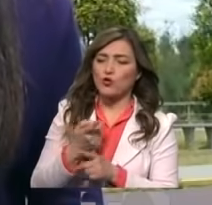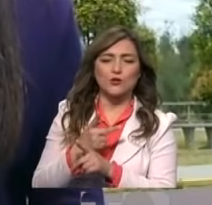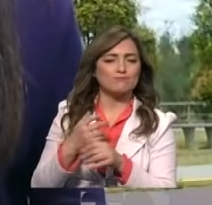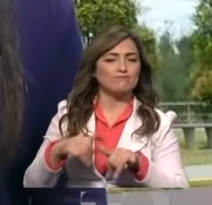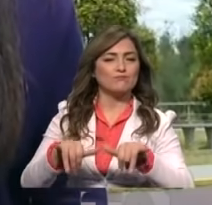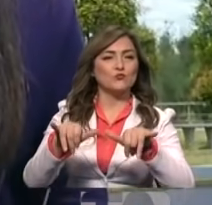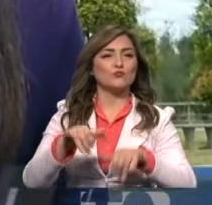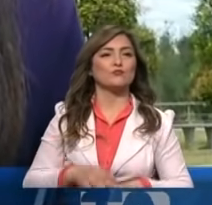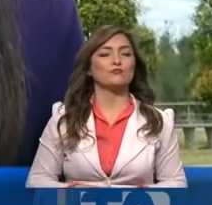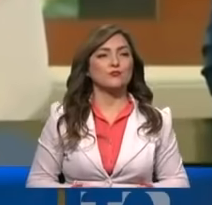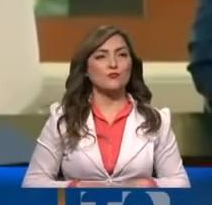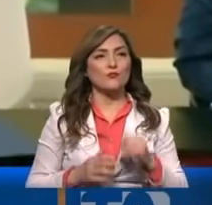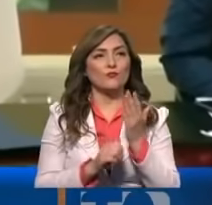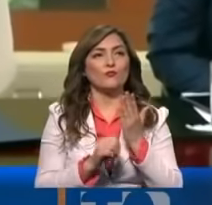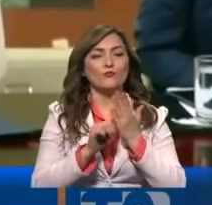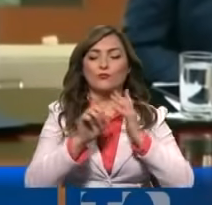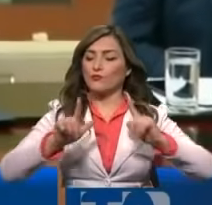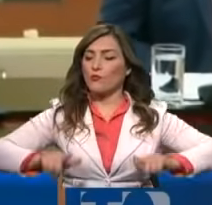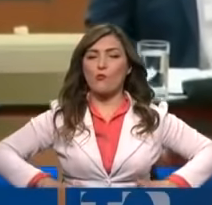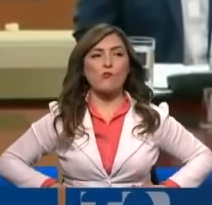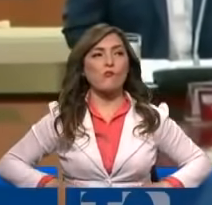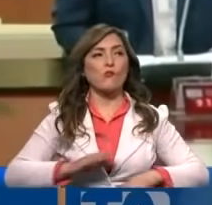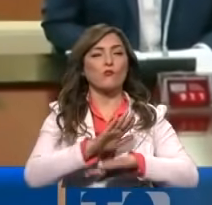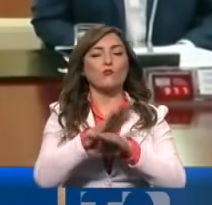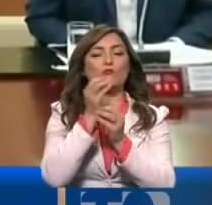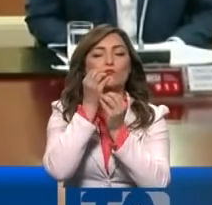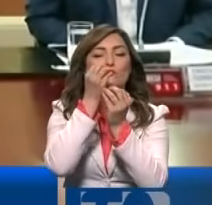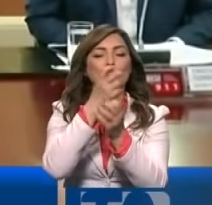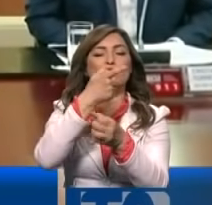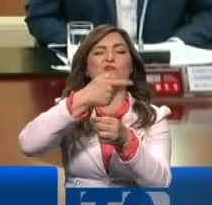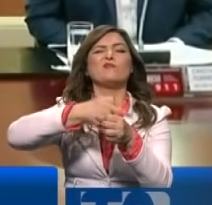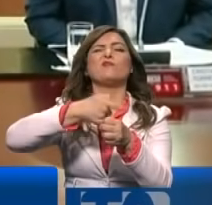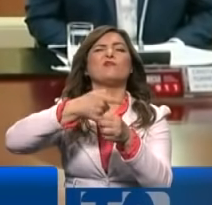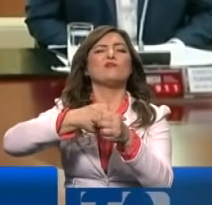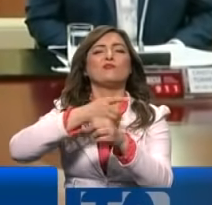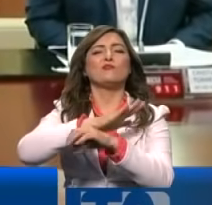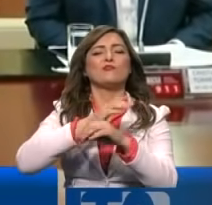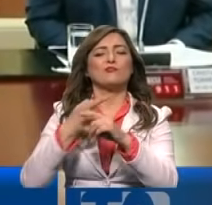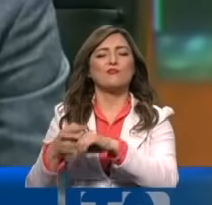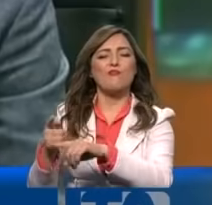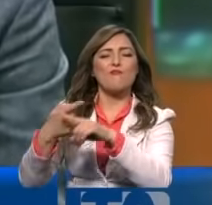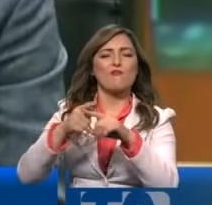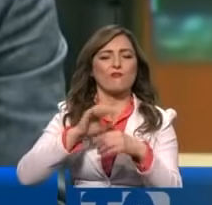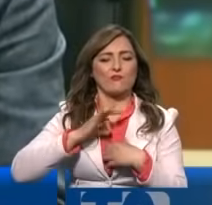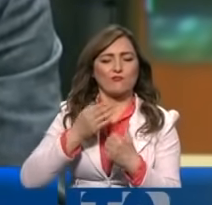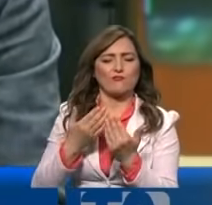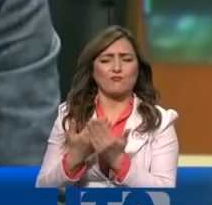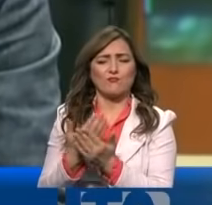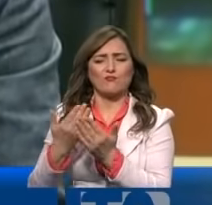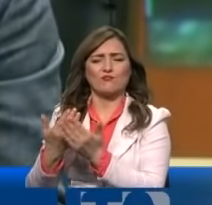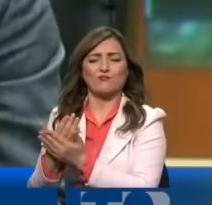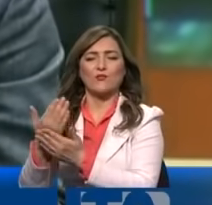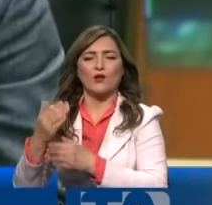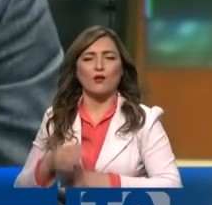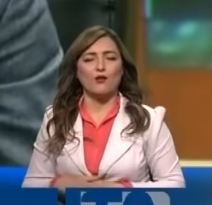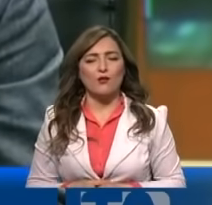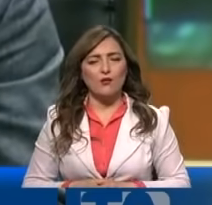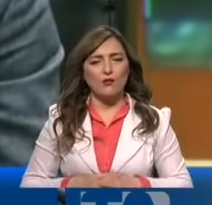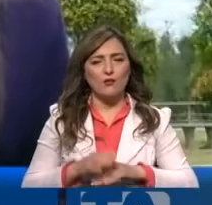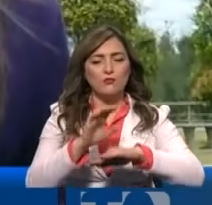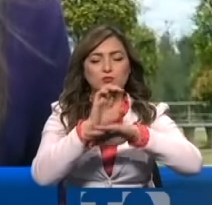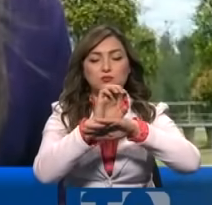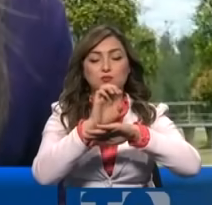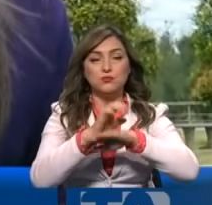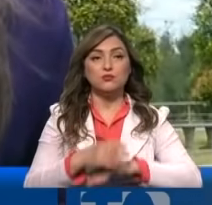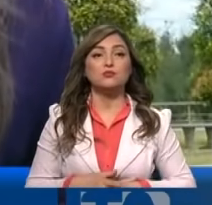lado, la ministra de Salud, Jimena Garzón, se refirió de forma puntual a todos los casos de las variantes de COVID-19 que se han presentado en el país y por